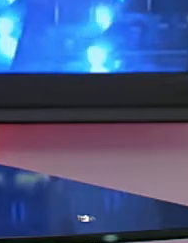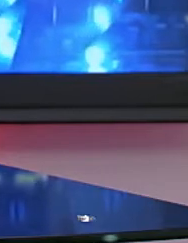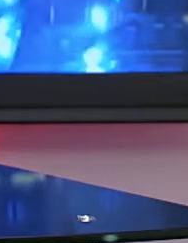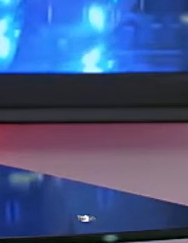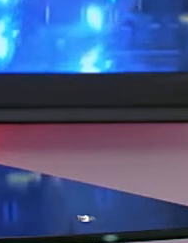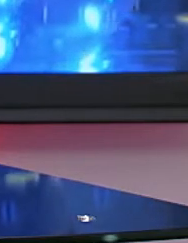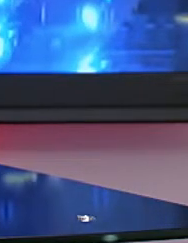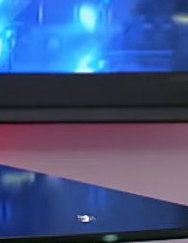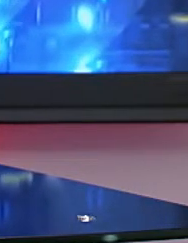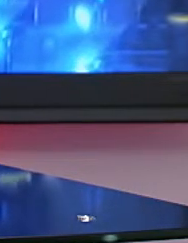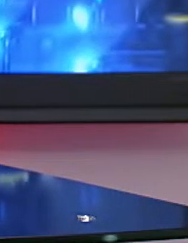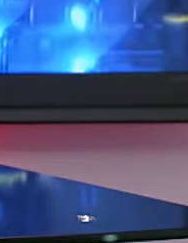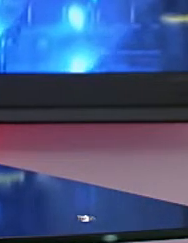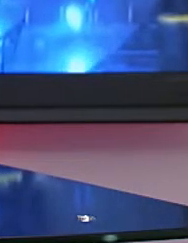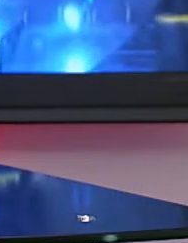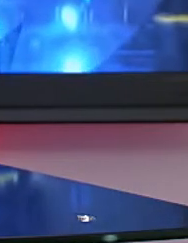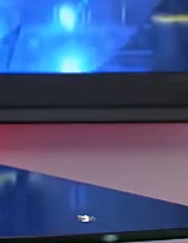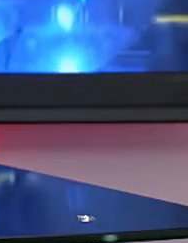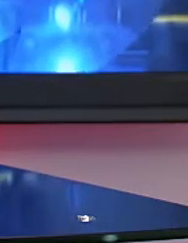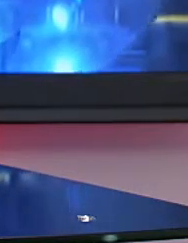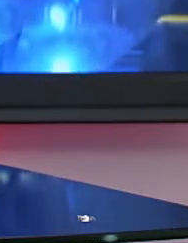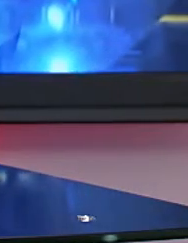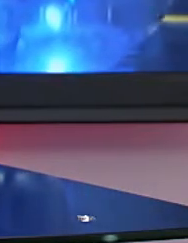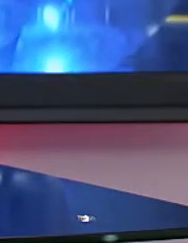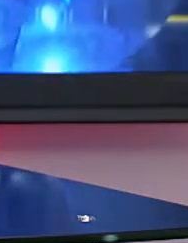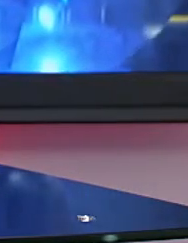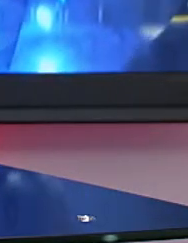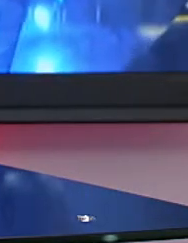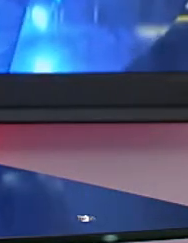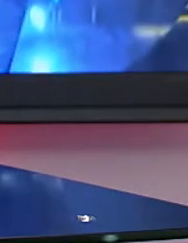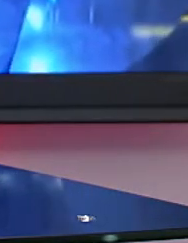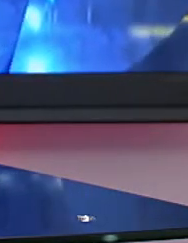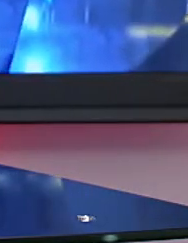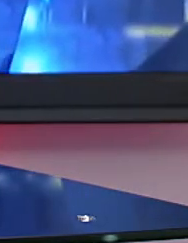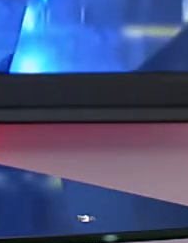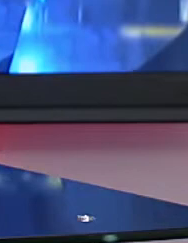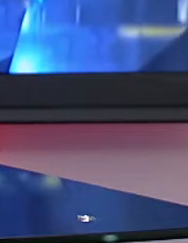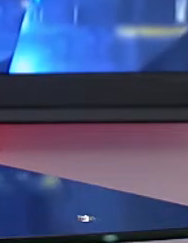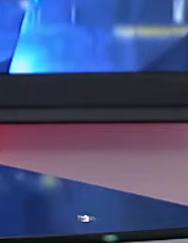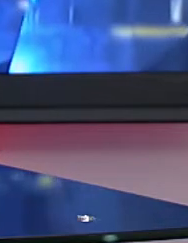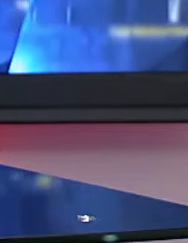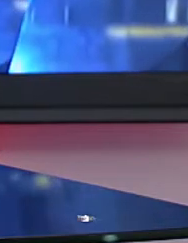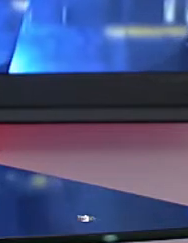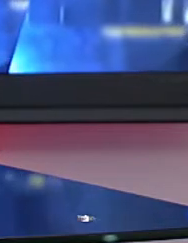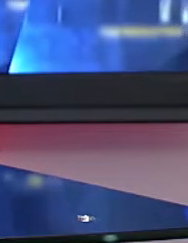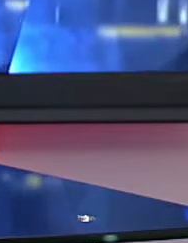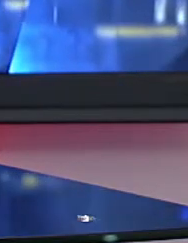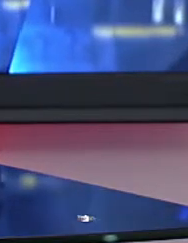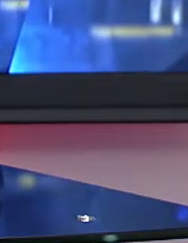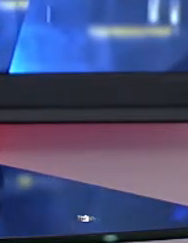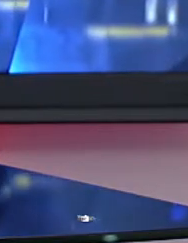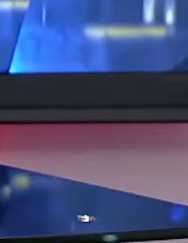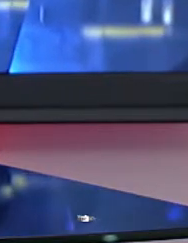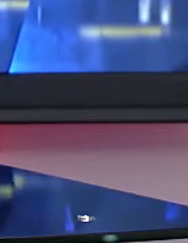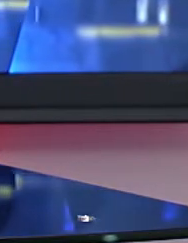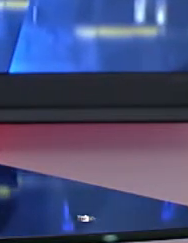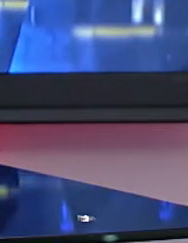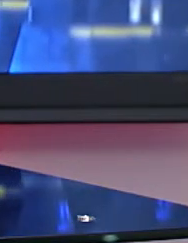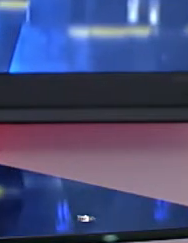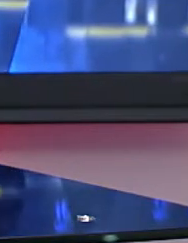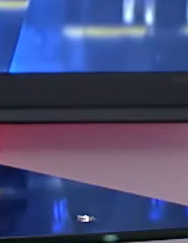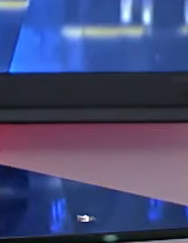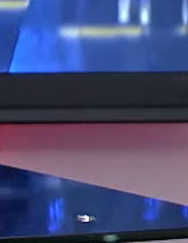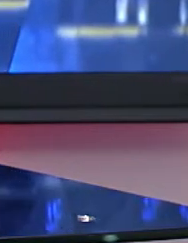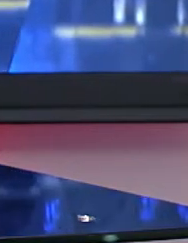por unanimidad del tribunal electoral del poder judicial de la federación fijó al gobierno de morelos un plazo de 72 horas para que entregue 20